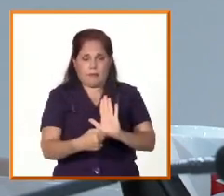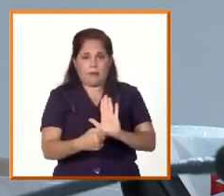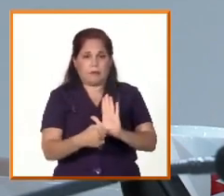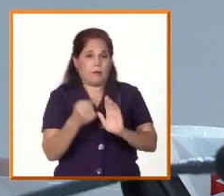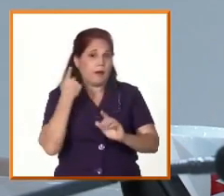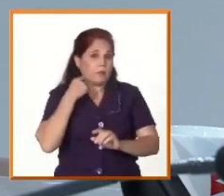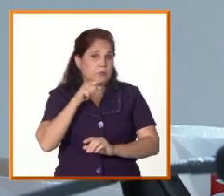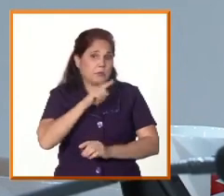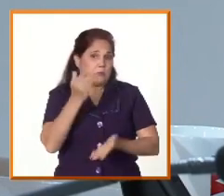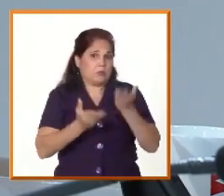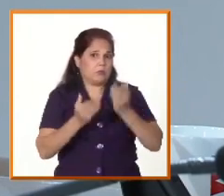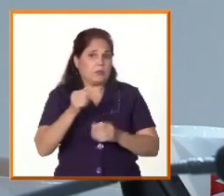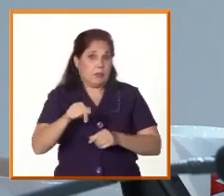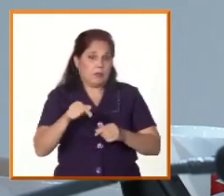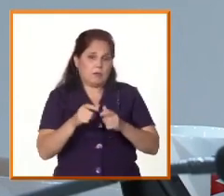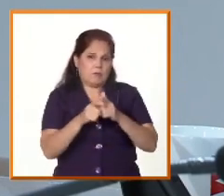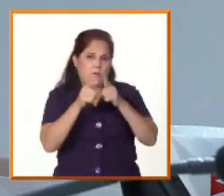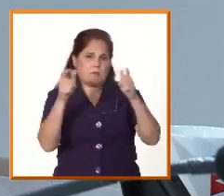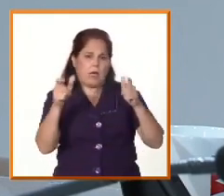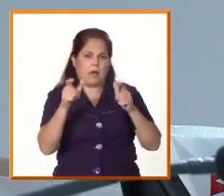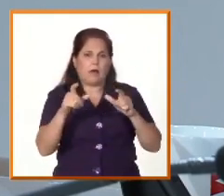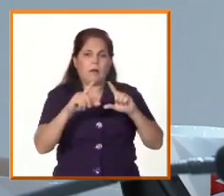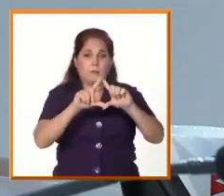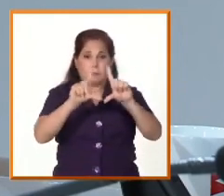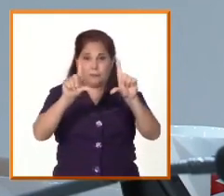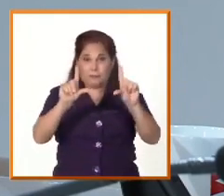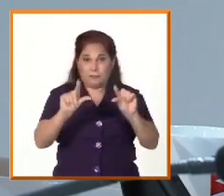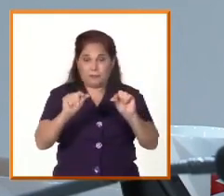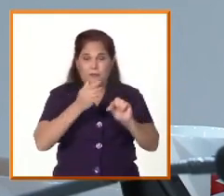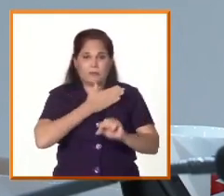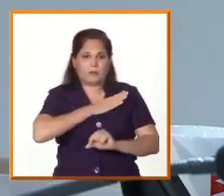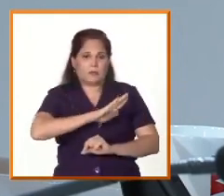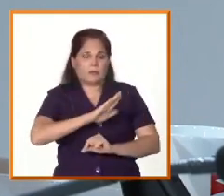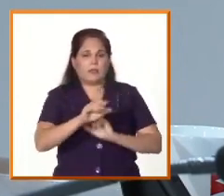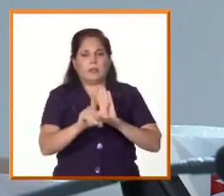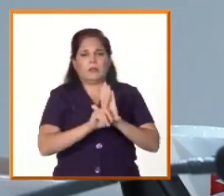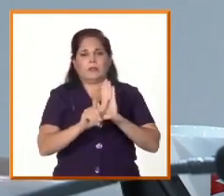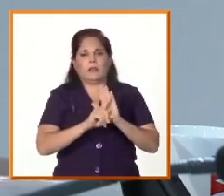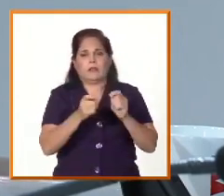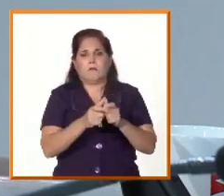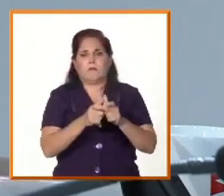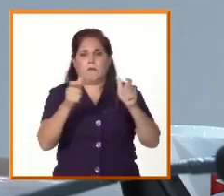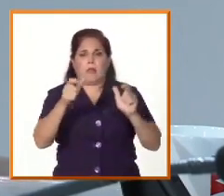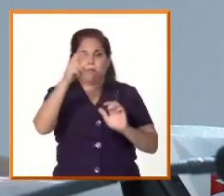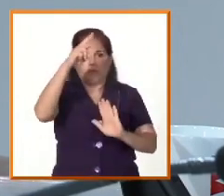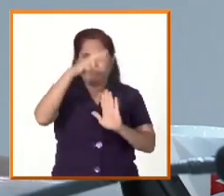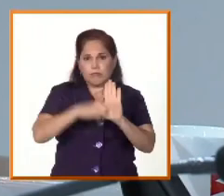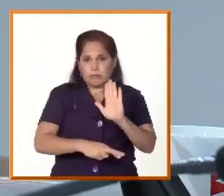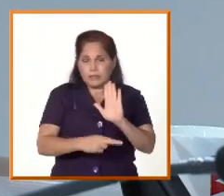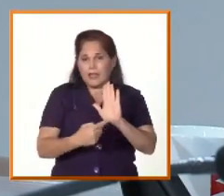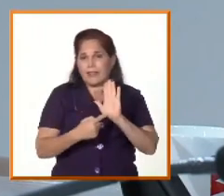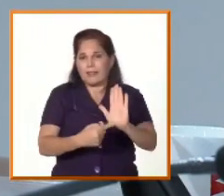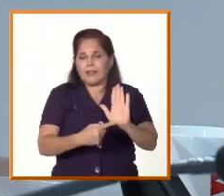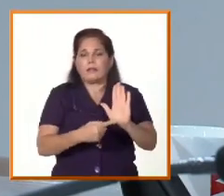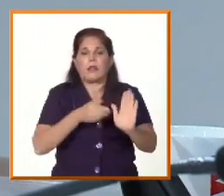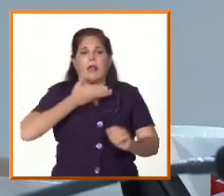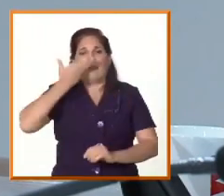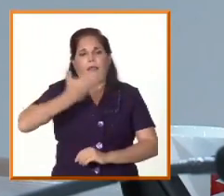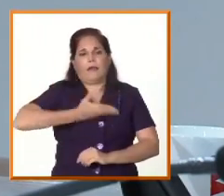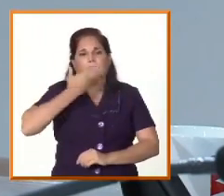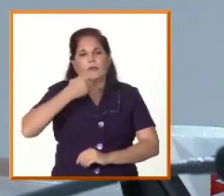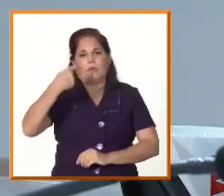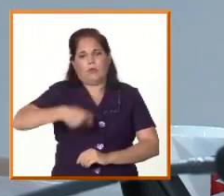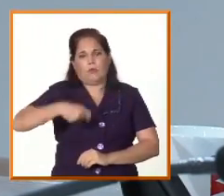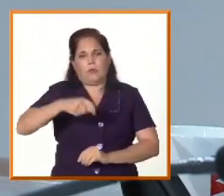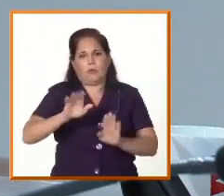todo el año 2022 y también esto incrementó la propia resolución Establece que se haga una declaración jurada